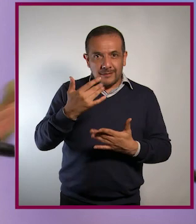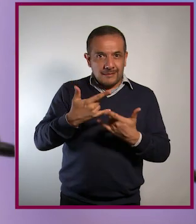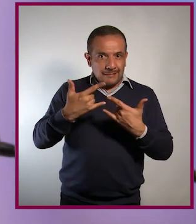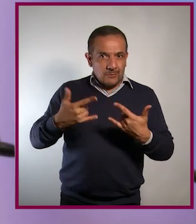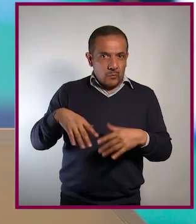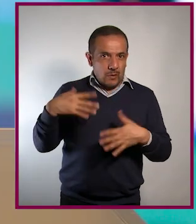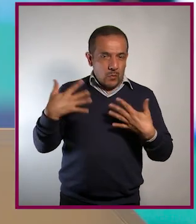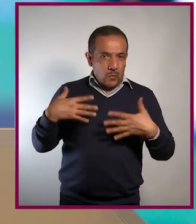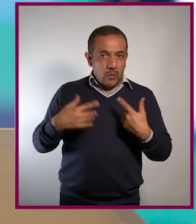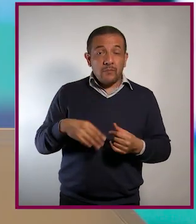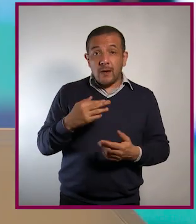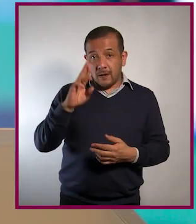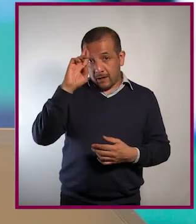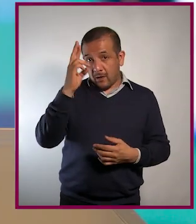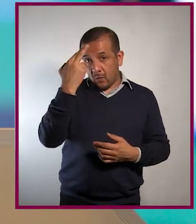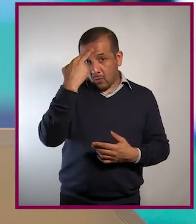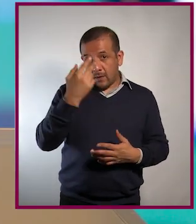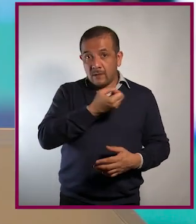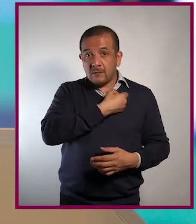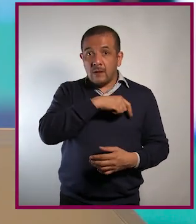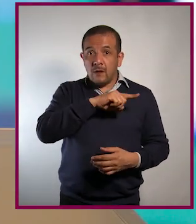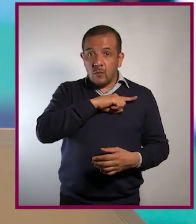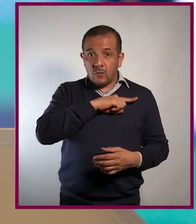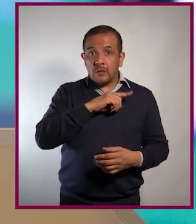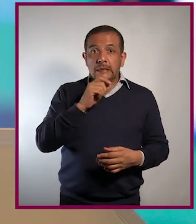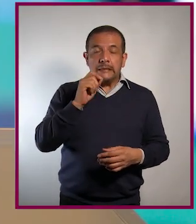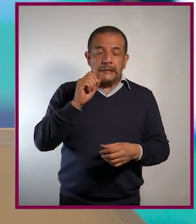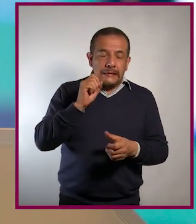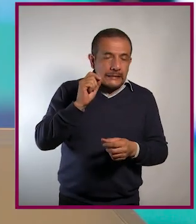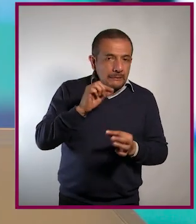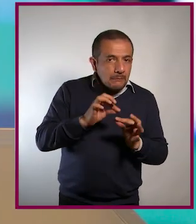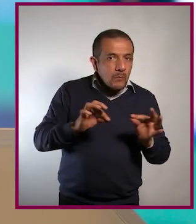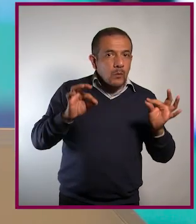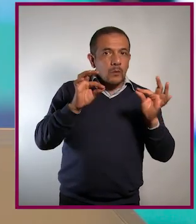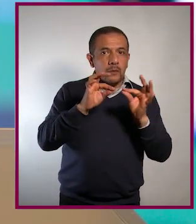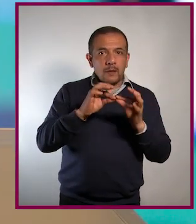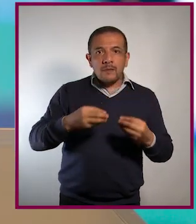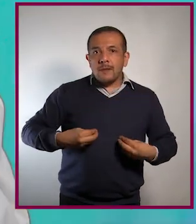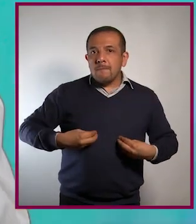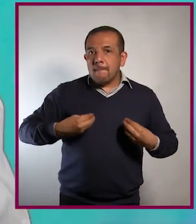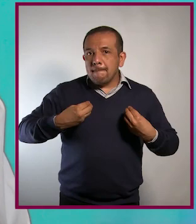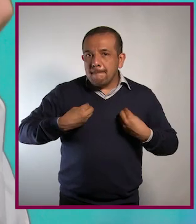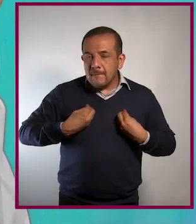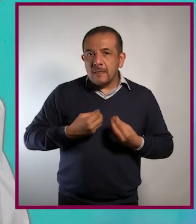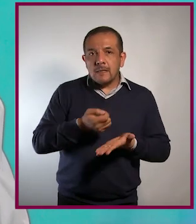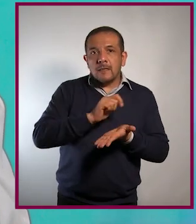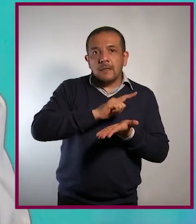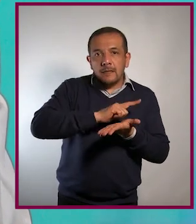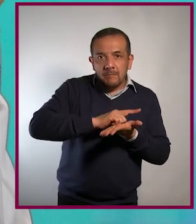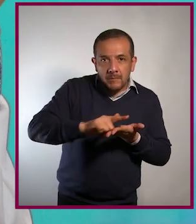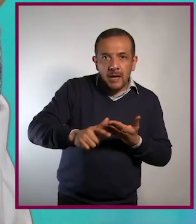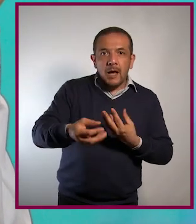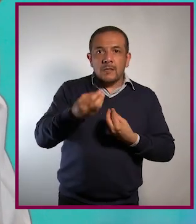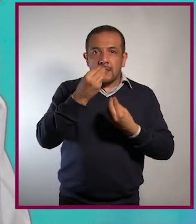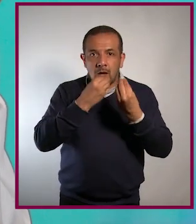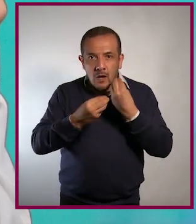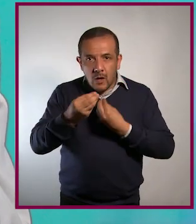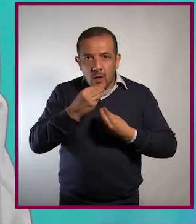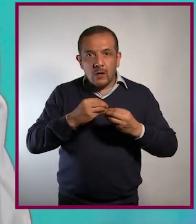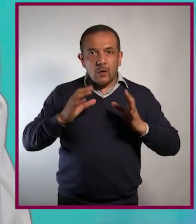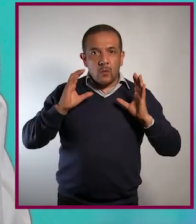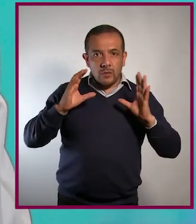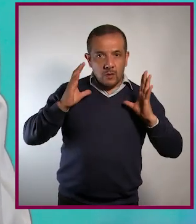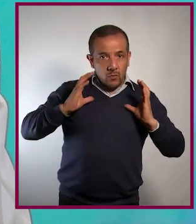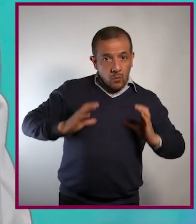ya lo sabes. Recuerda que la salud empieza con buenos hábitos de vida, de higiene, de alimentación,